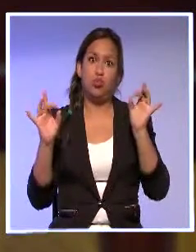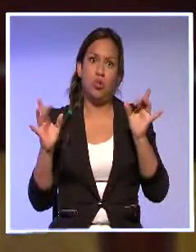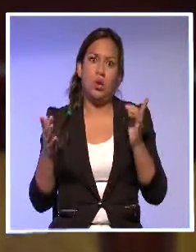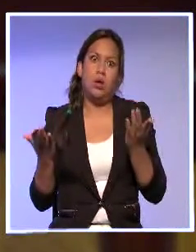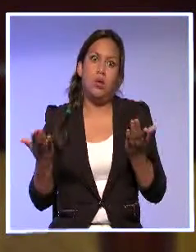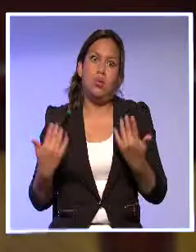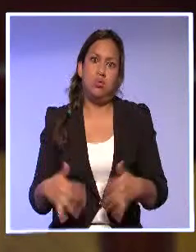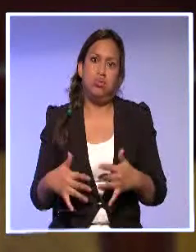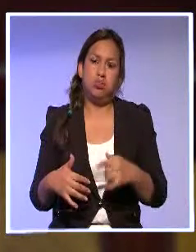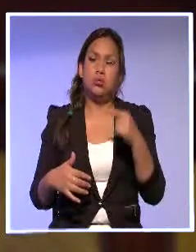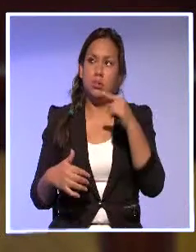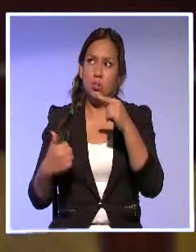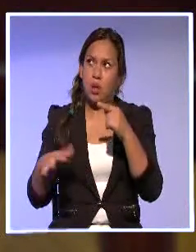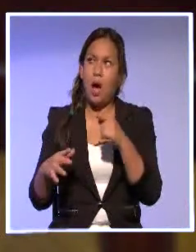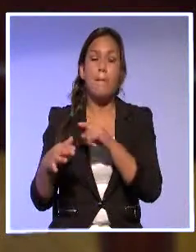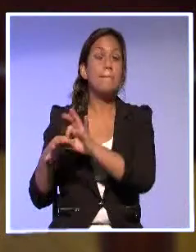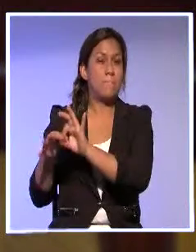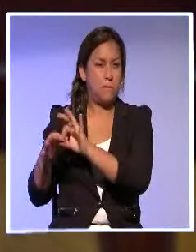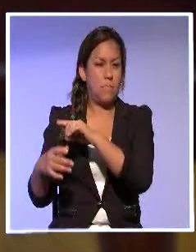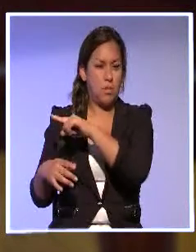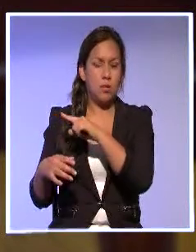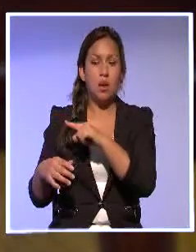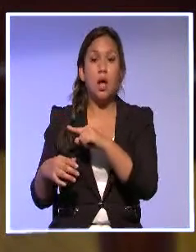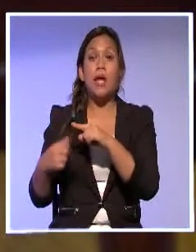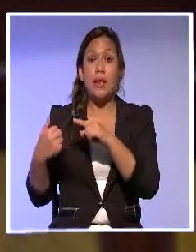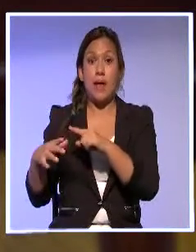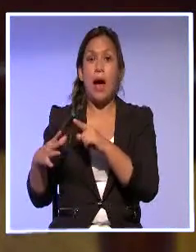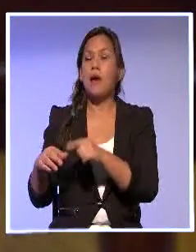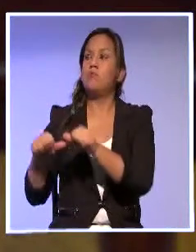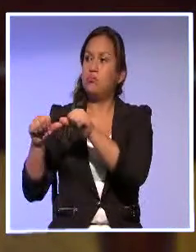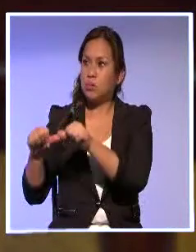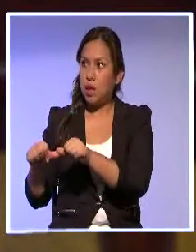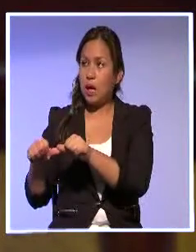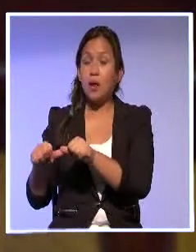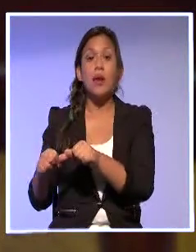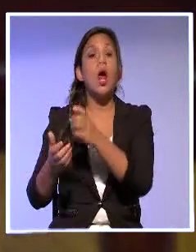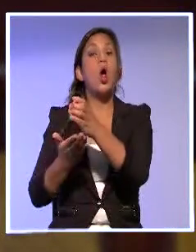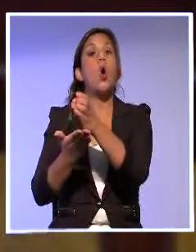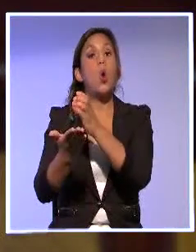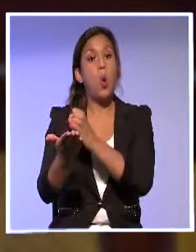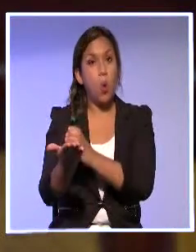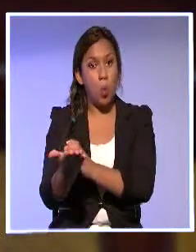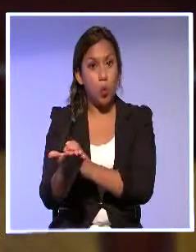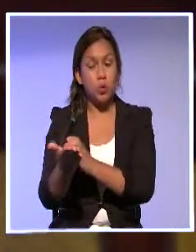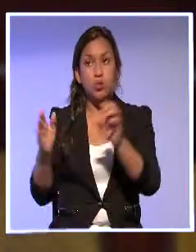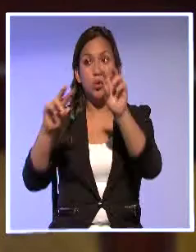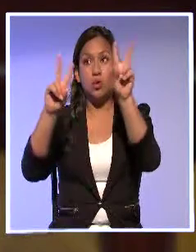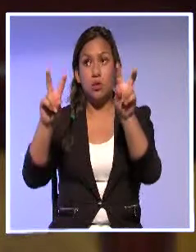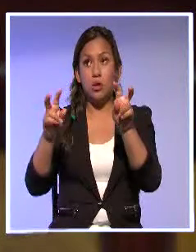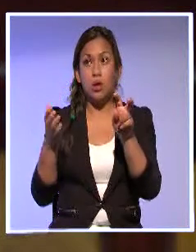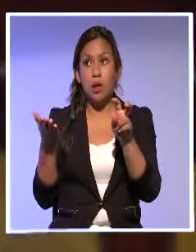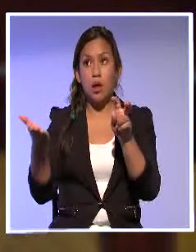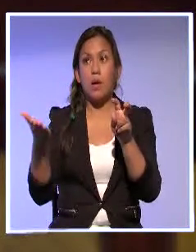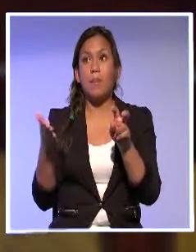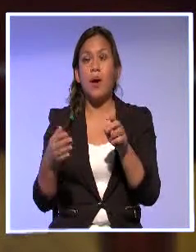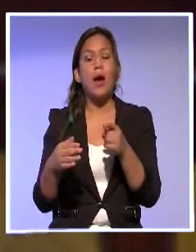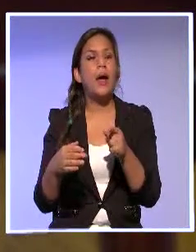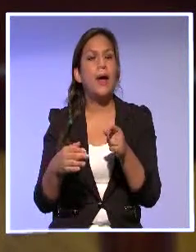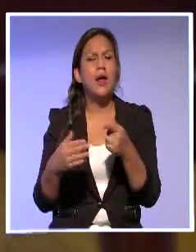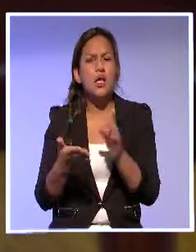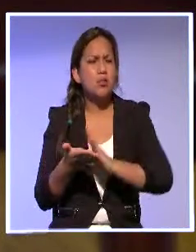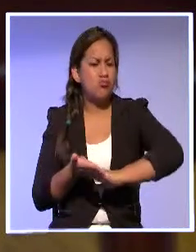yo me establecía ya hice un curso yo soy auxiliar socioasistencial trabajaba en una residencia unitaria